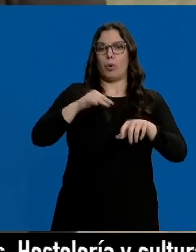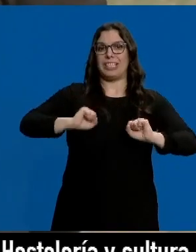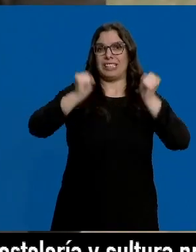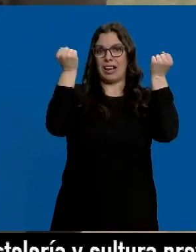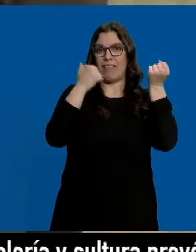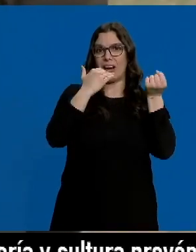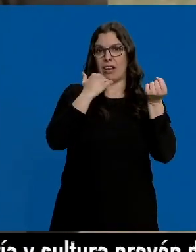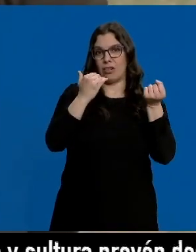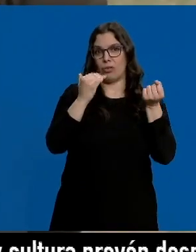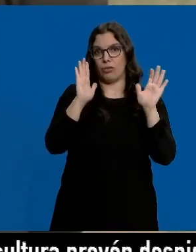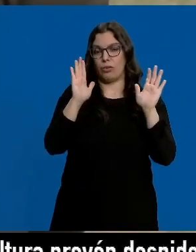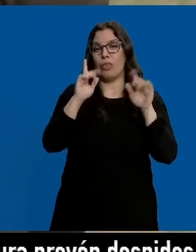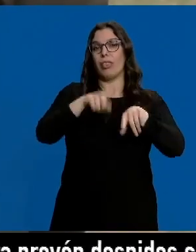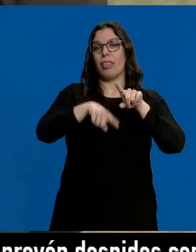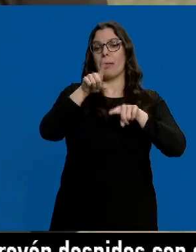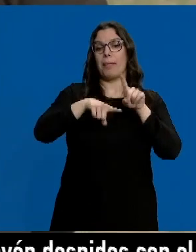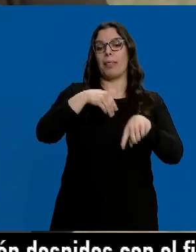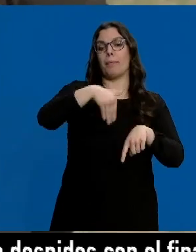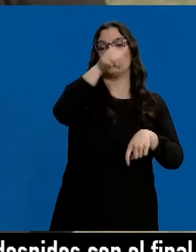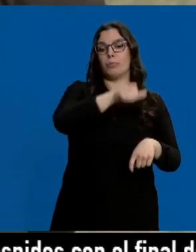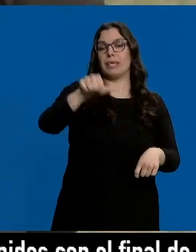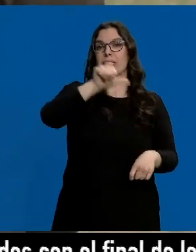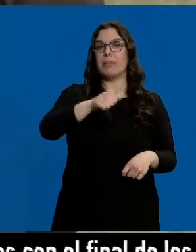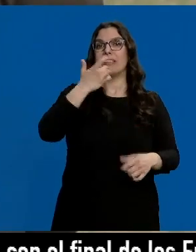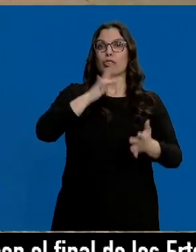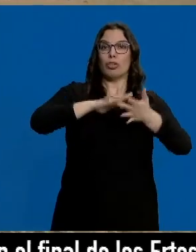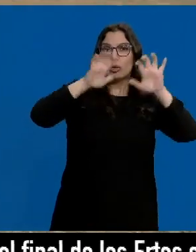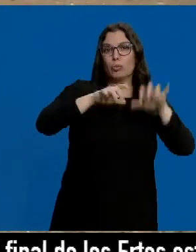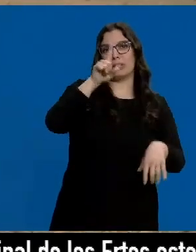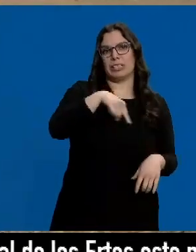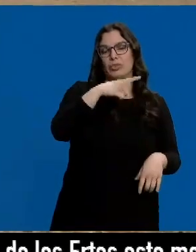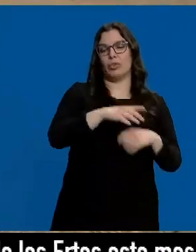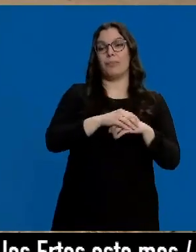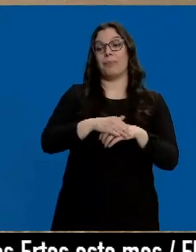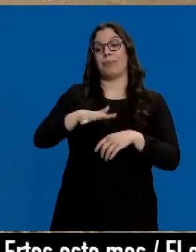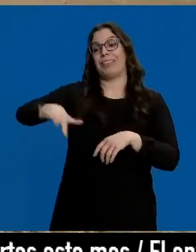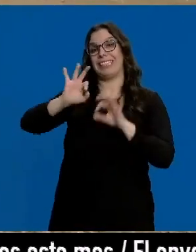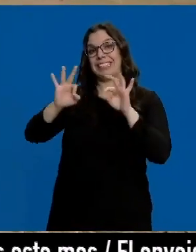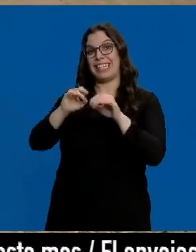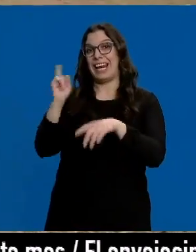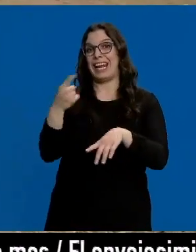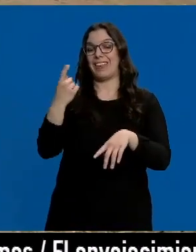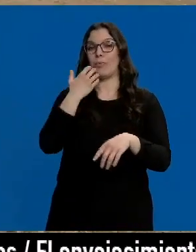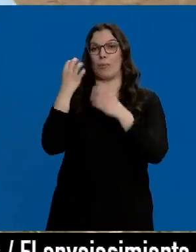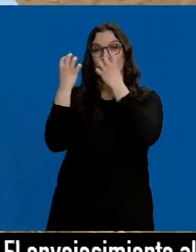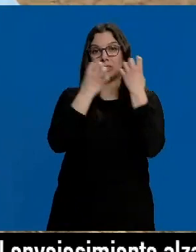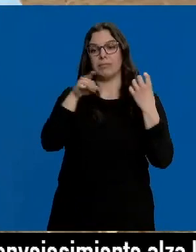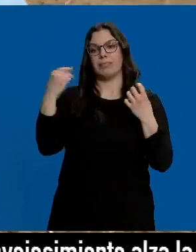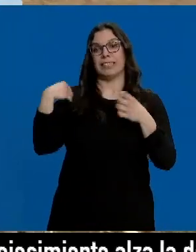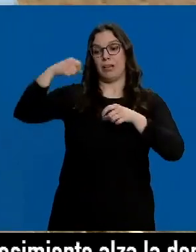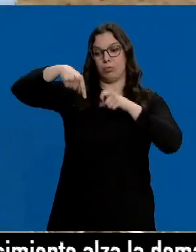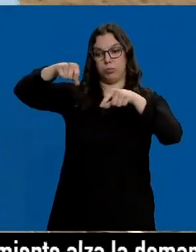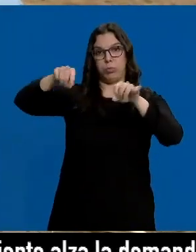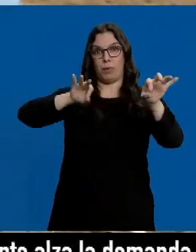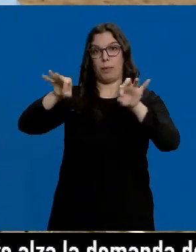salvar la campaña, dependerá de las próximas semanas si tenemos precipitaciones. En los cultivos de regadío, como el maíz que ya está sembrado, se